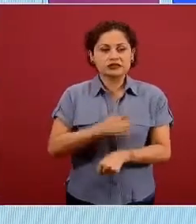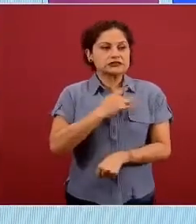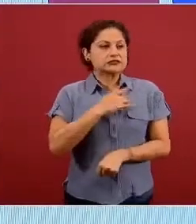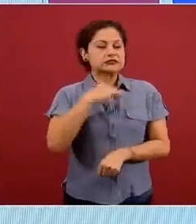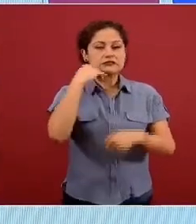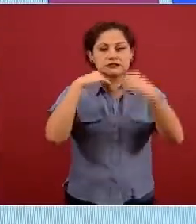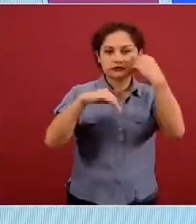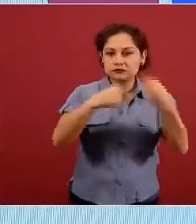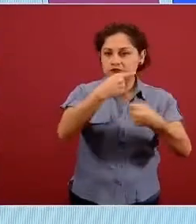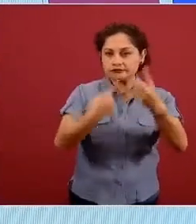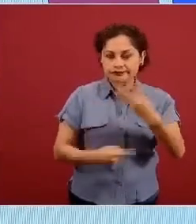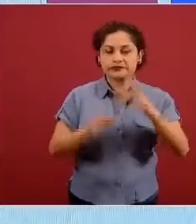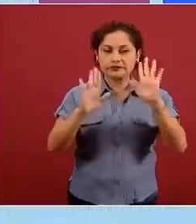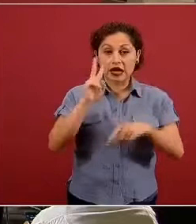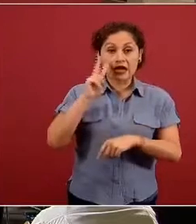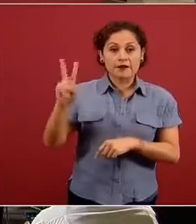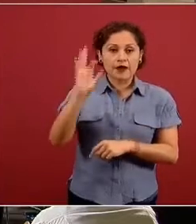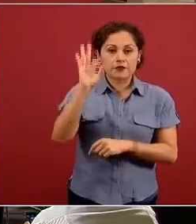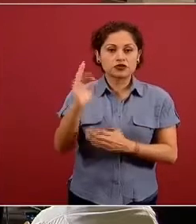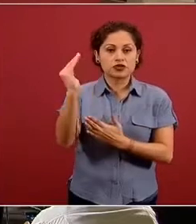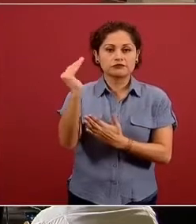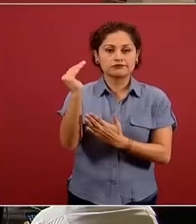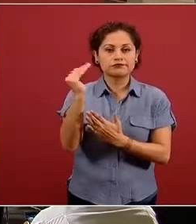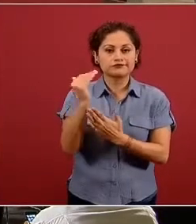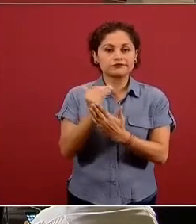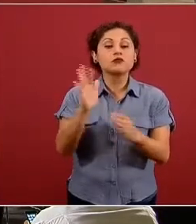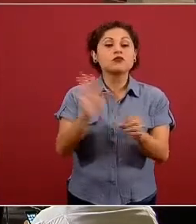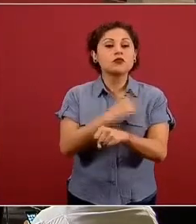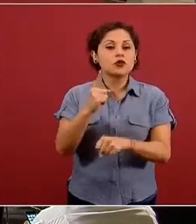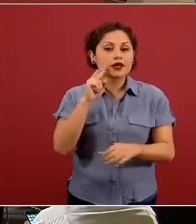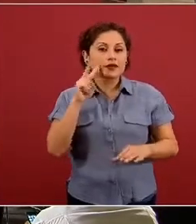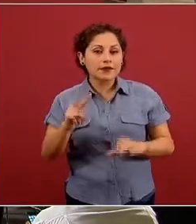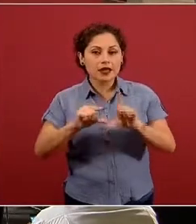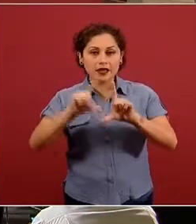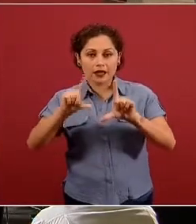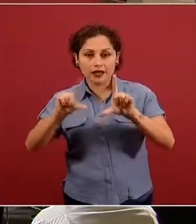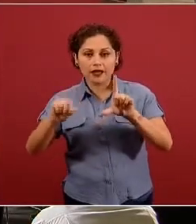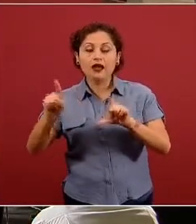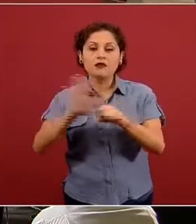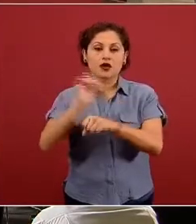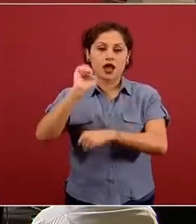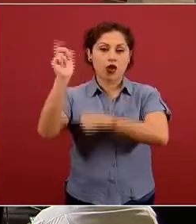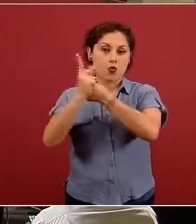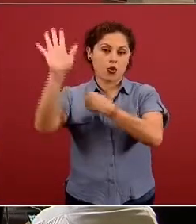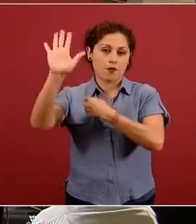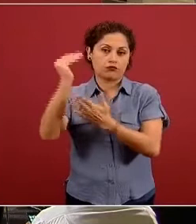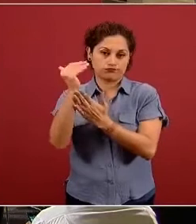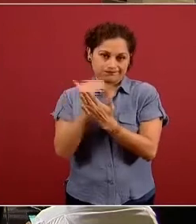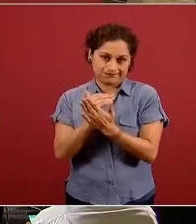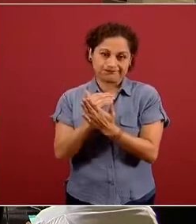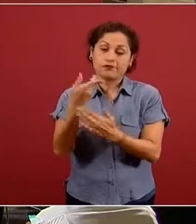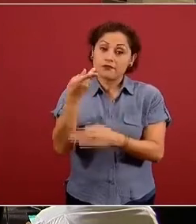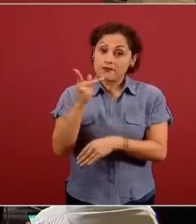que ese porcentaje se ha ido reduciendo. Eso es porque en Europa disminuye la epidemia, pero en los próximos pocos días